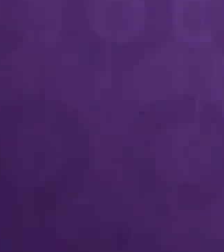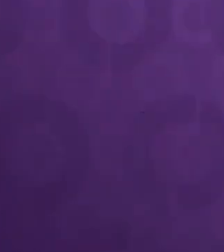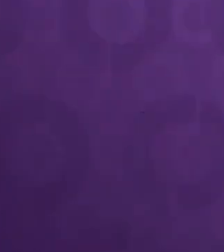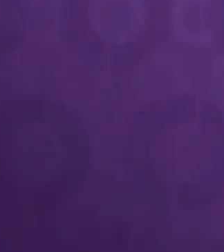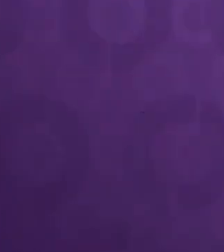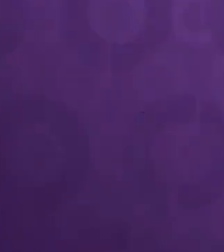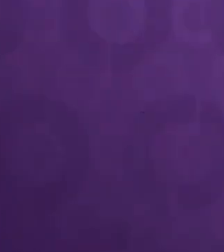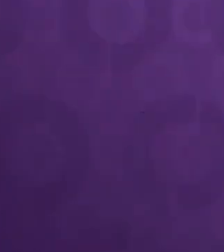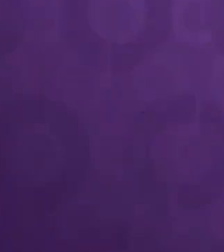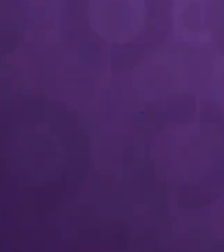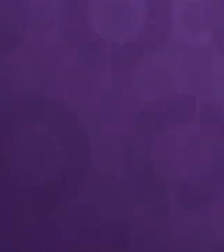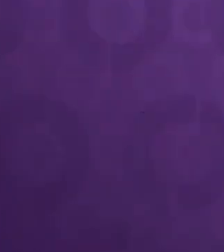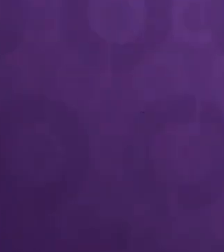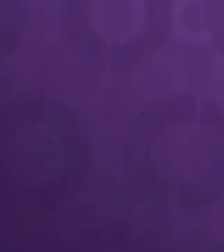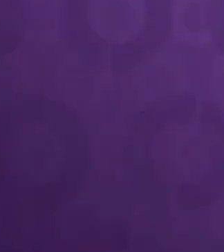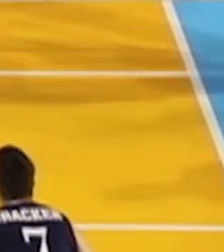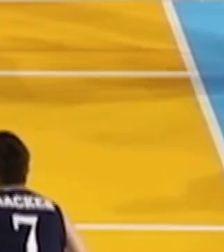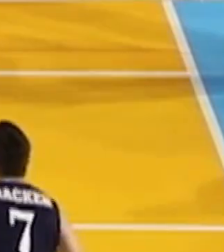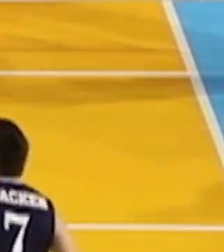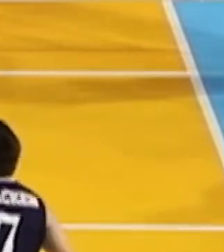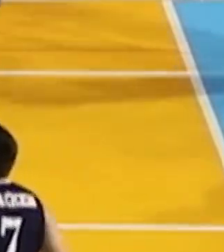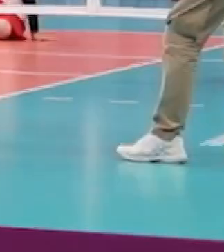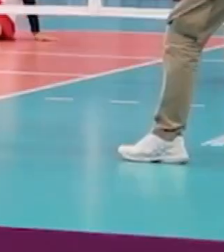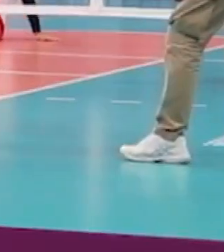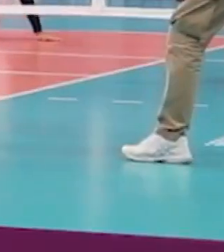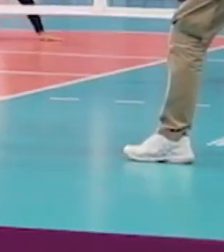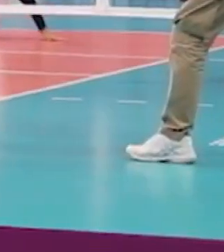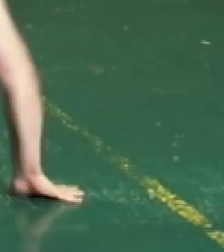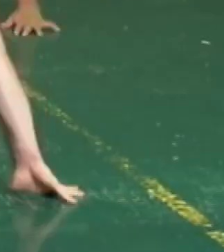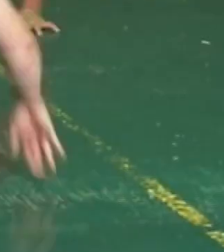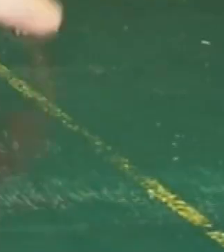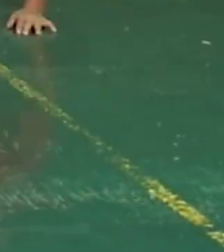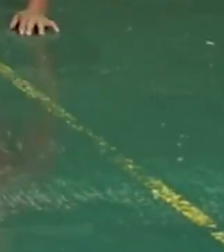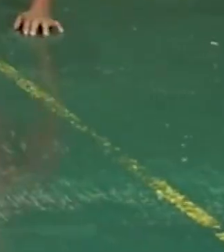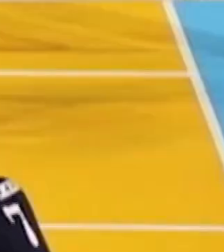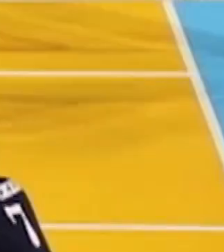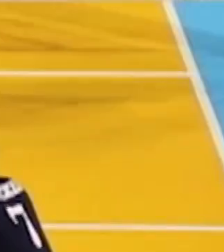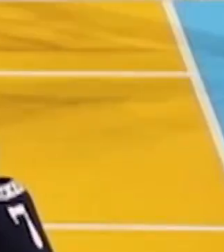Aprendemos las reglas de un nuevo paradeporte, el voleibol sentado.